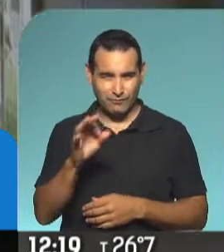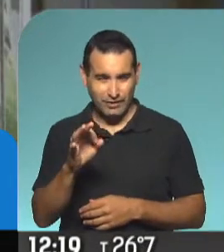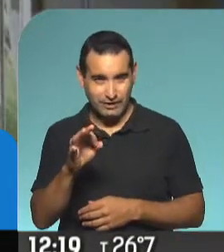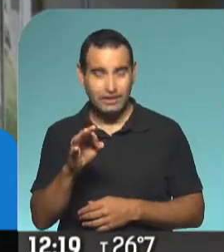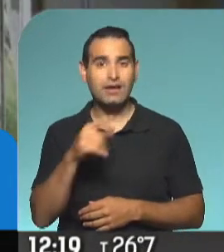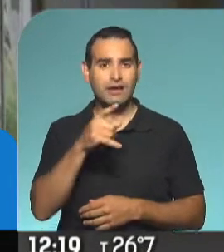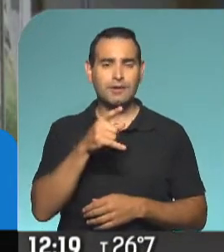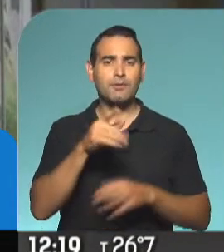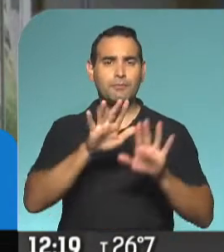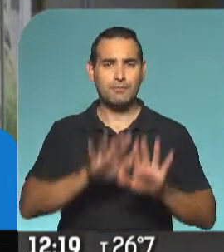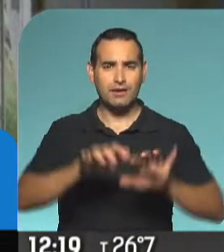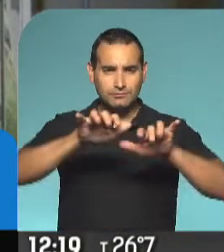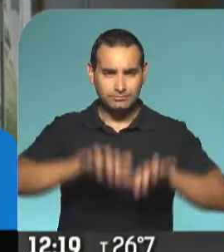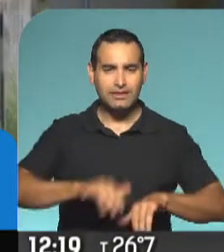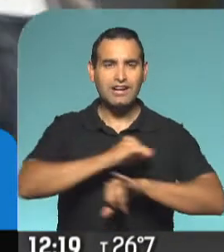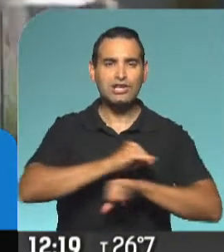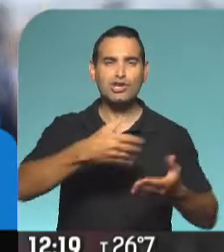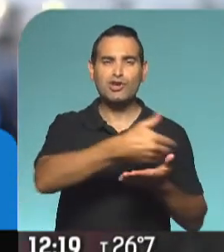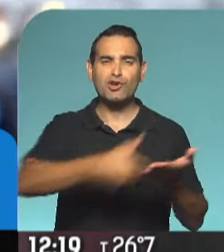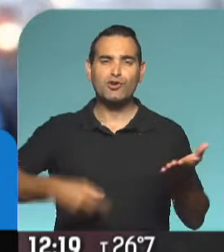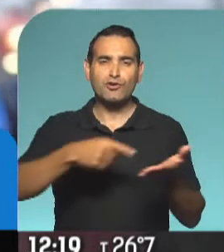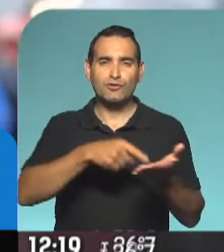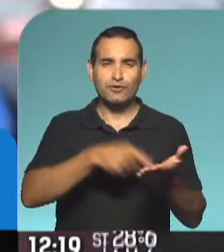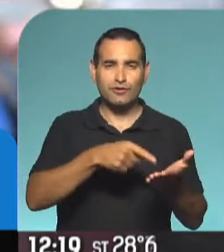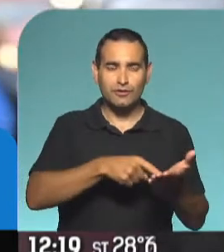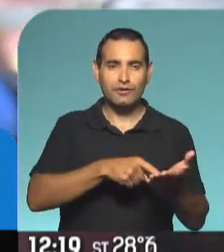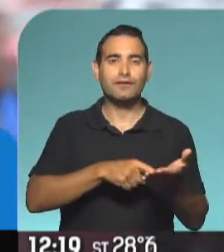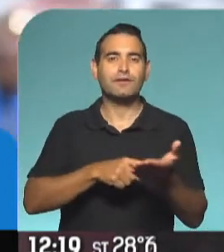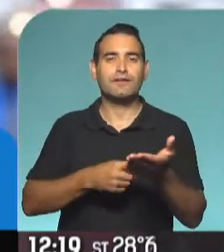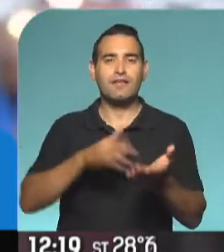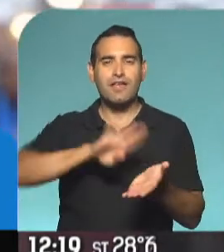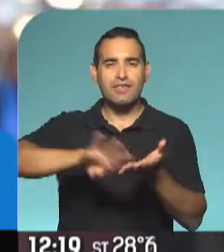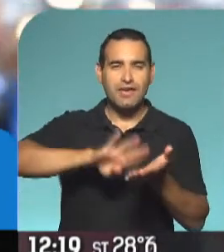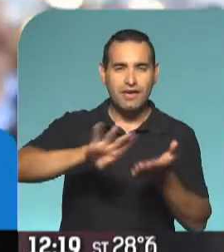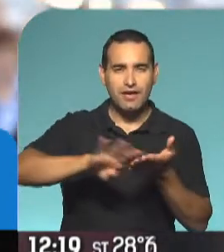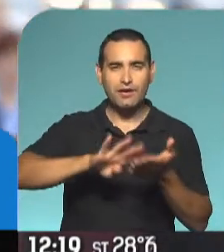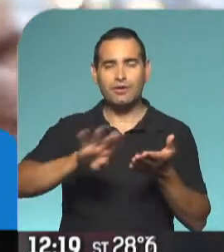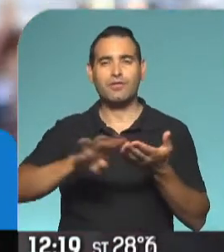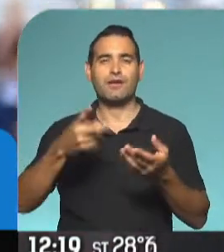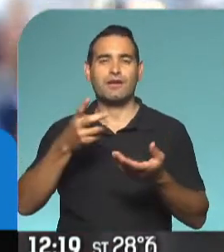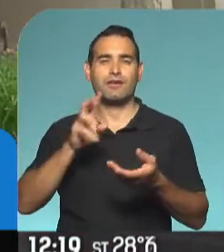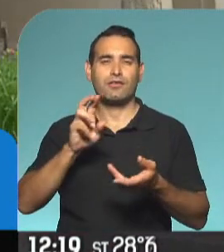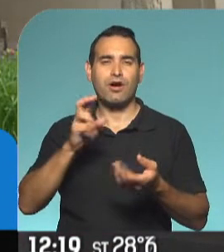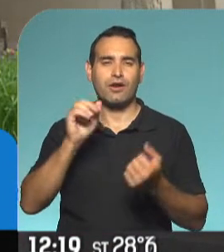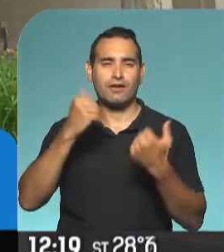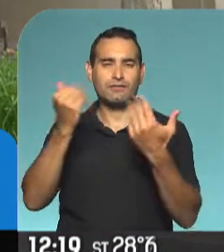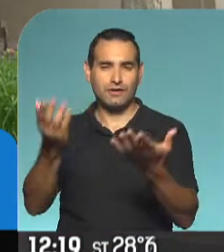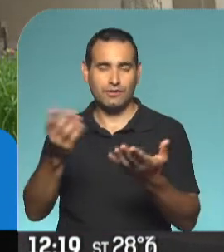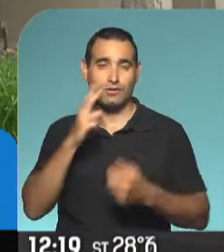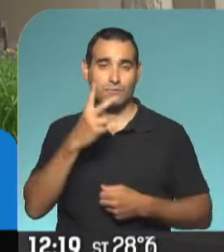produjo un informe. El informe se llamó Mercado de Cambios de Deuda y Formación de Activos Externos